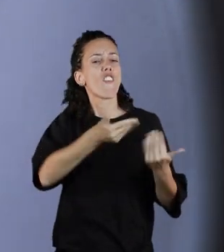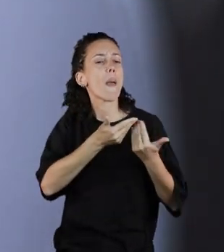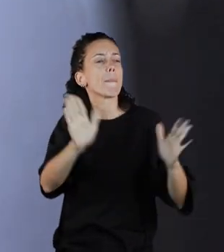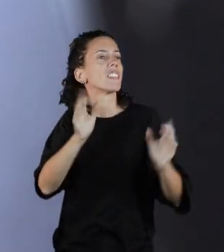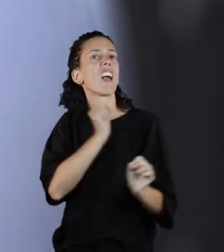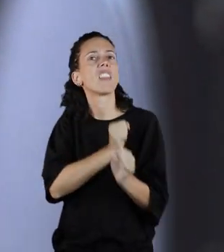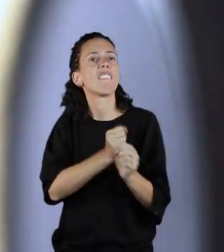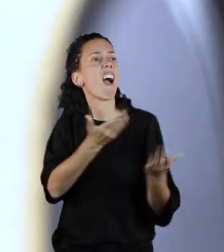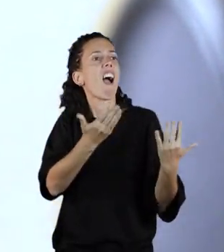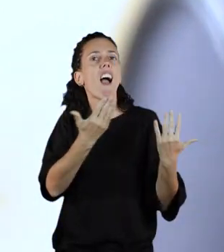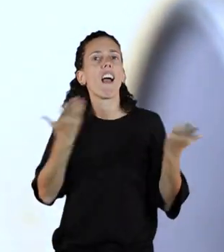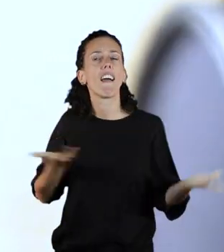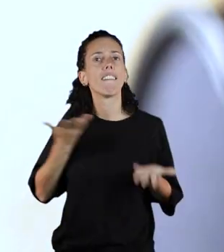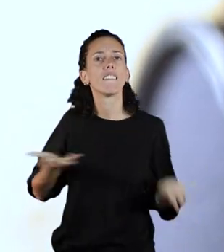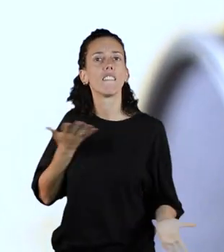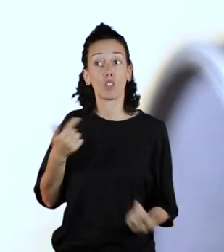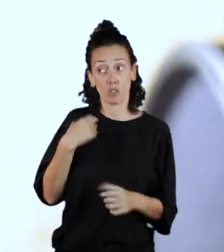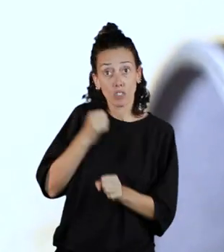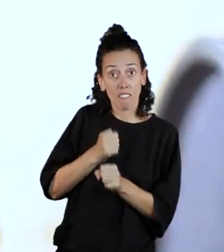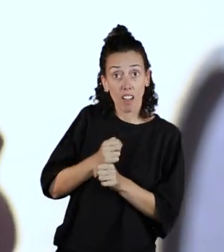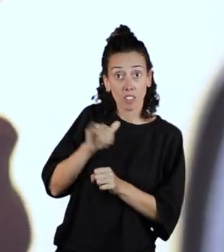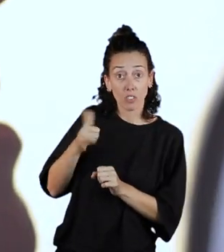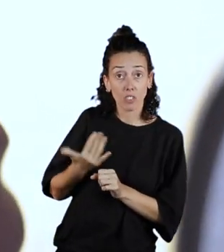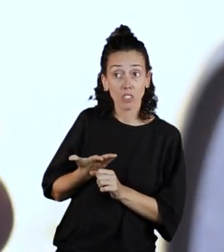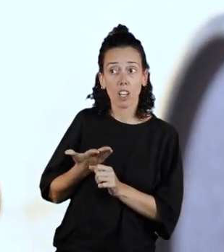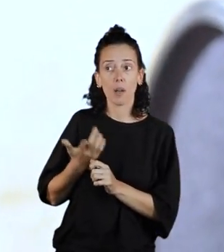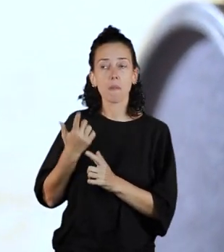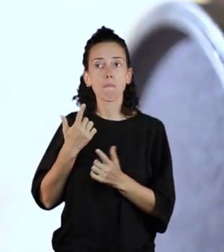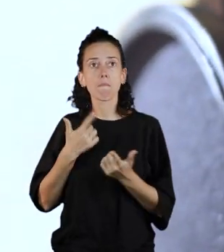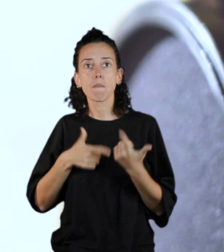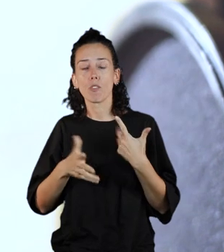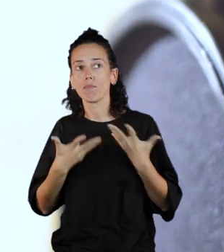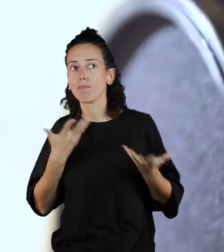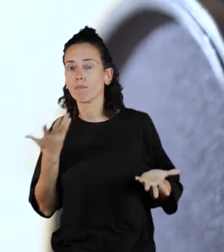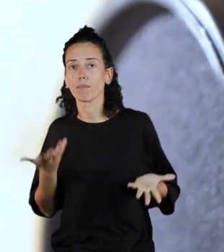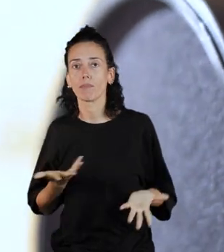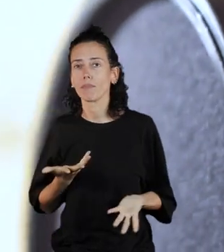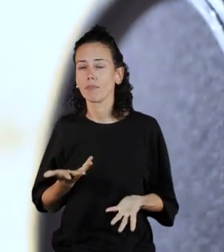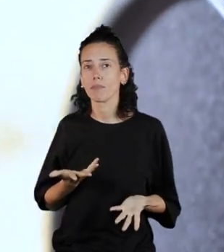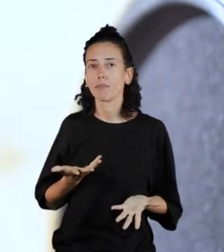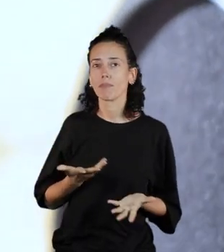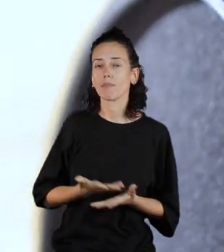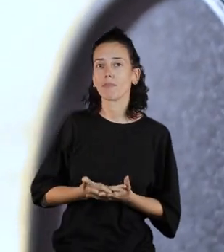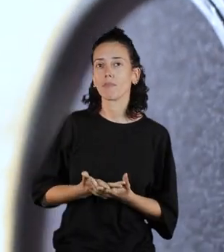¿cuándo vas a encarar? ¿Cuándo vas a encarar a trabajar? Yo estaba trabajando, pero